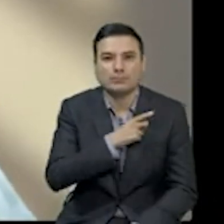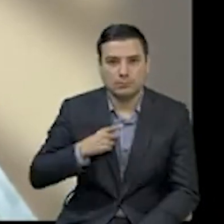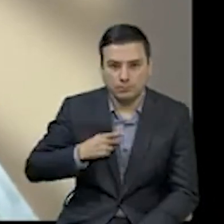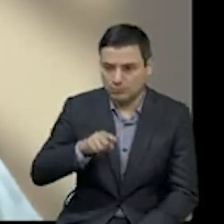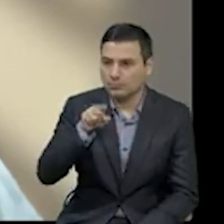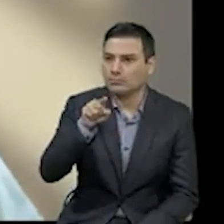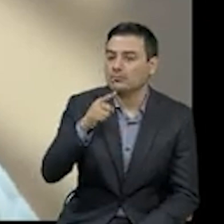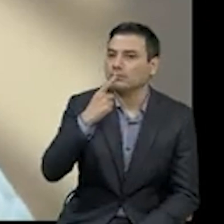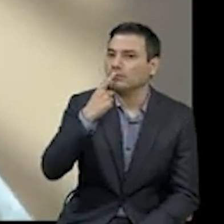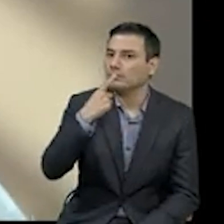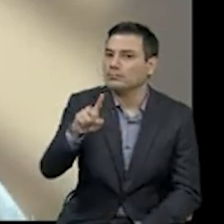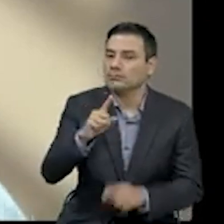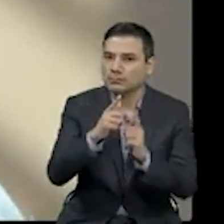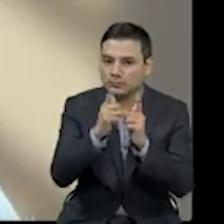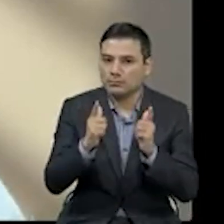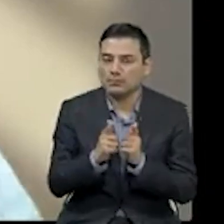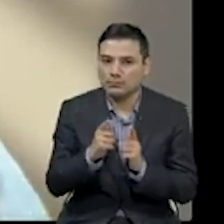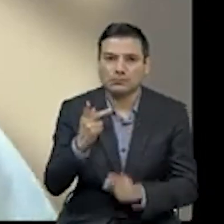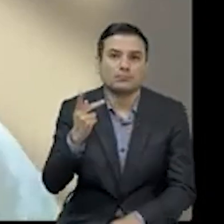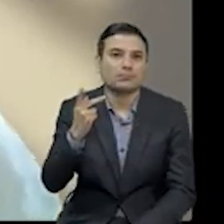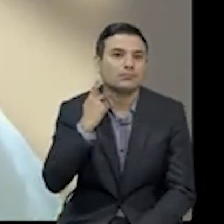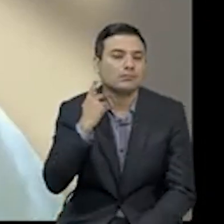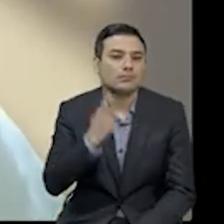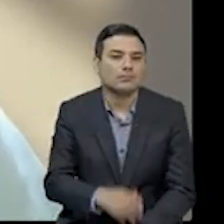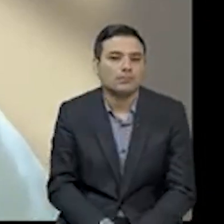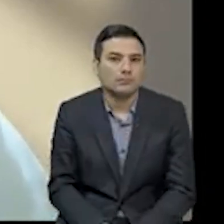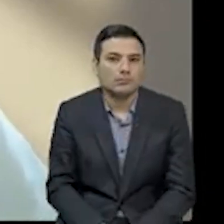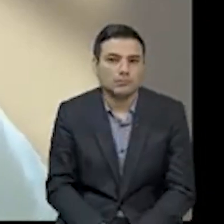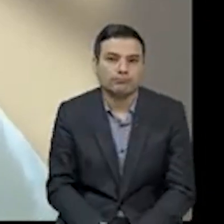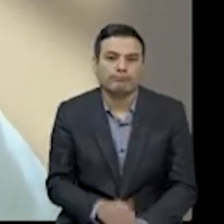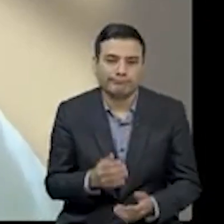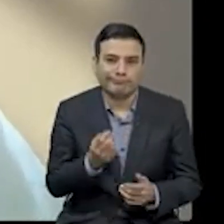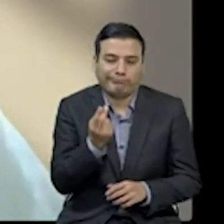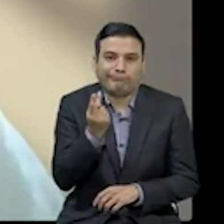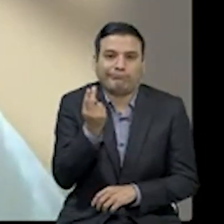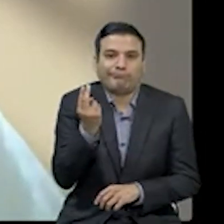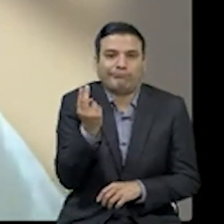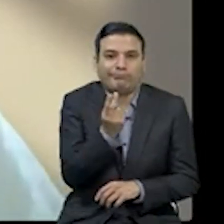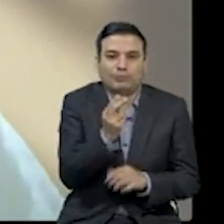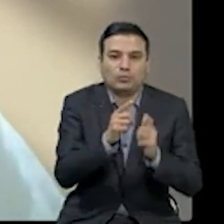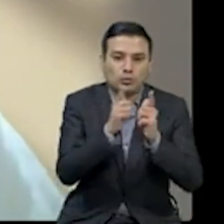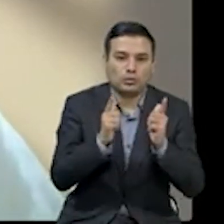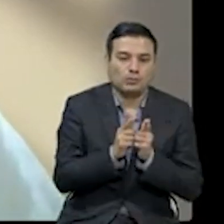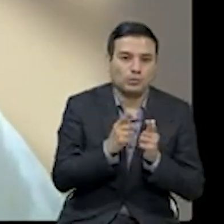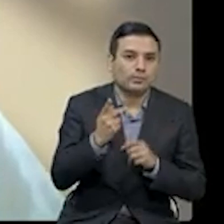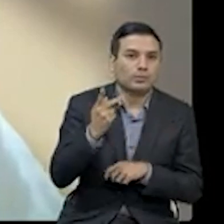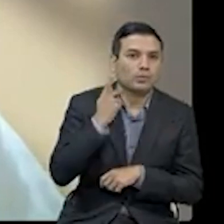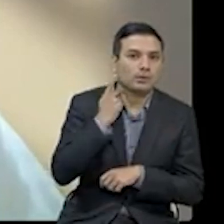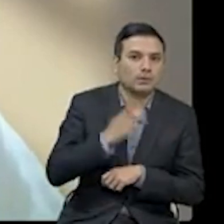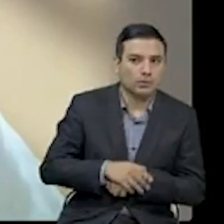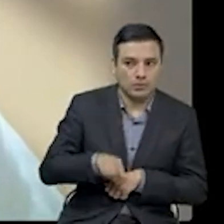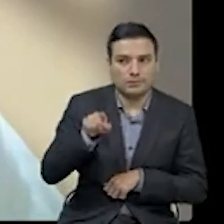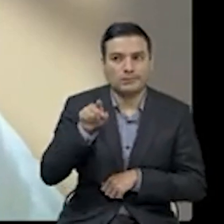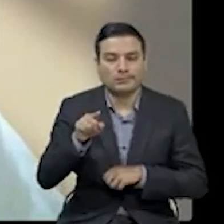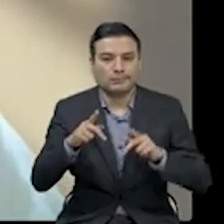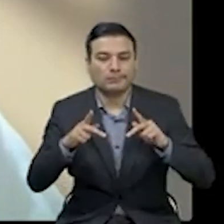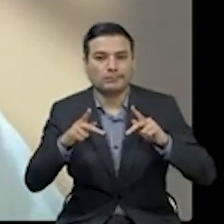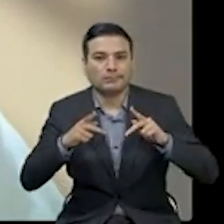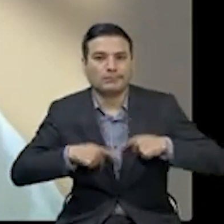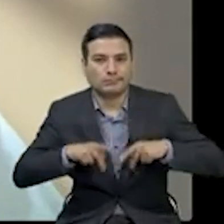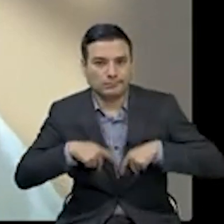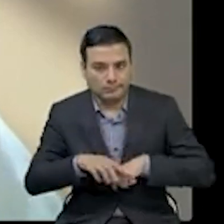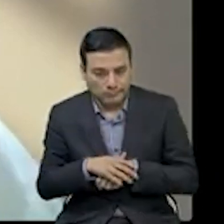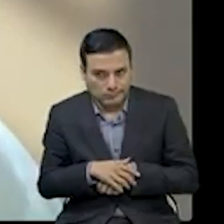político, estableciéndose mecanismos conciliatorios para que quienes aparecían como afiliados